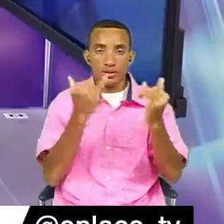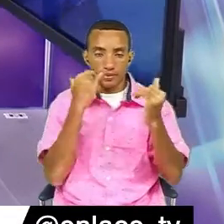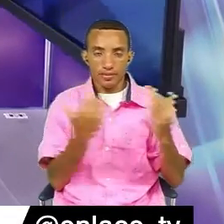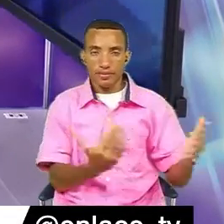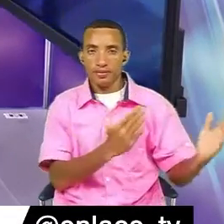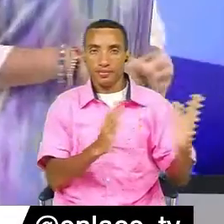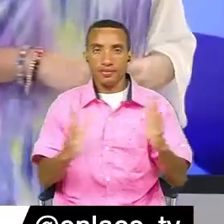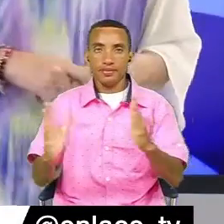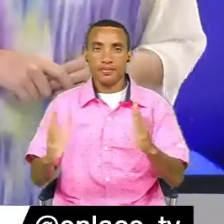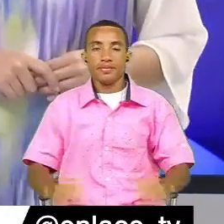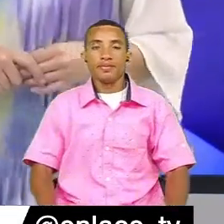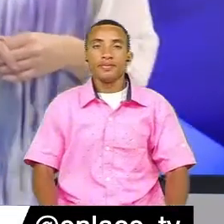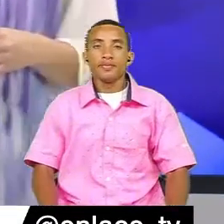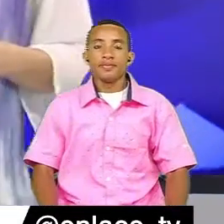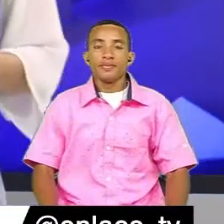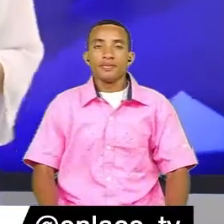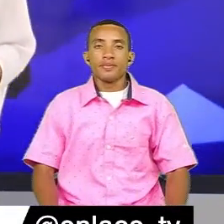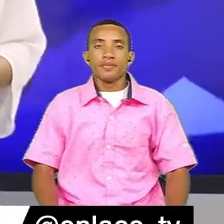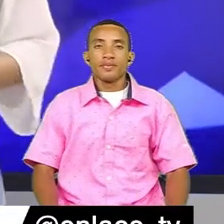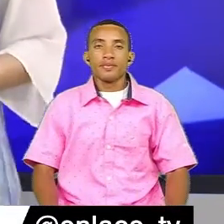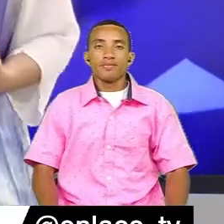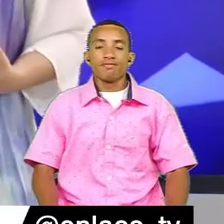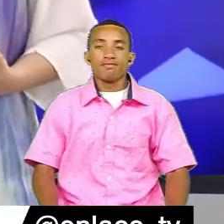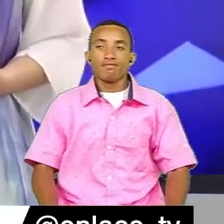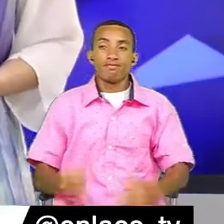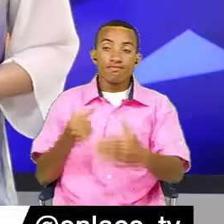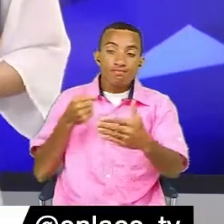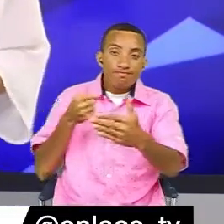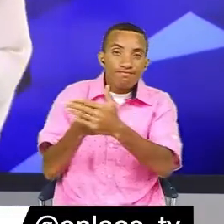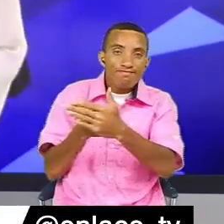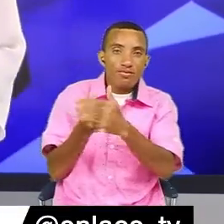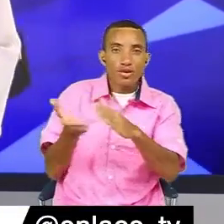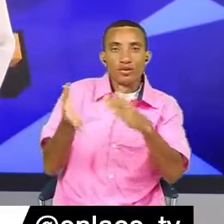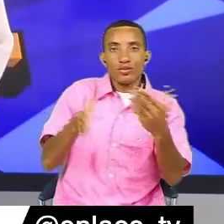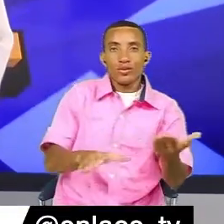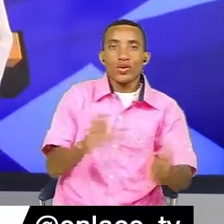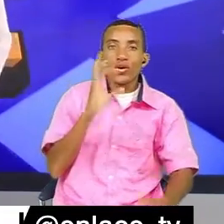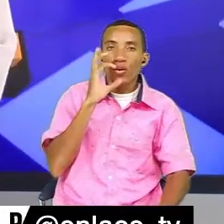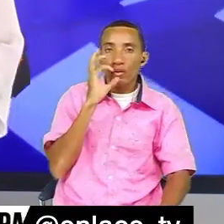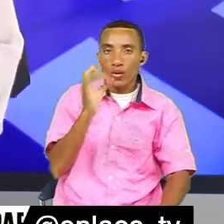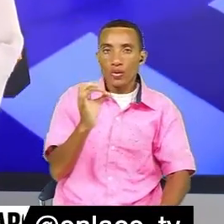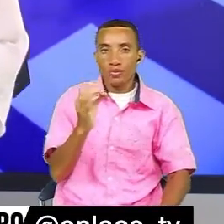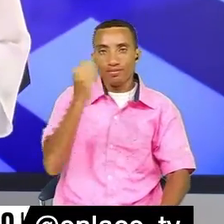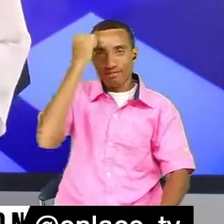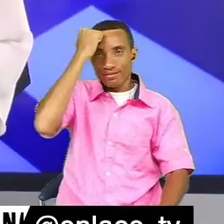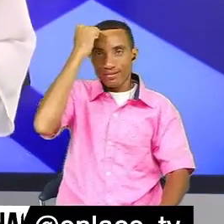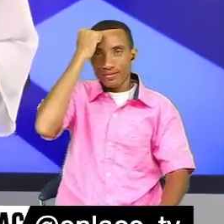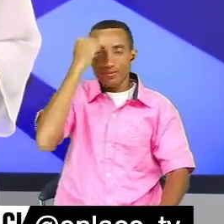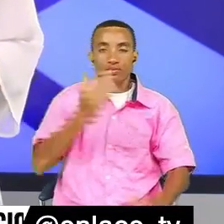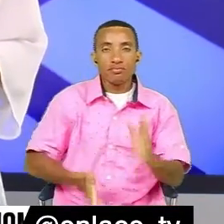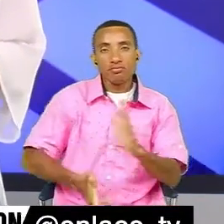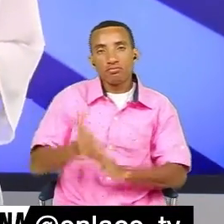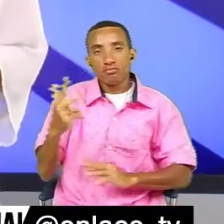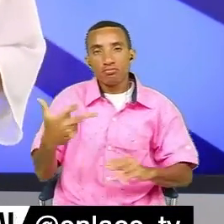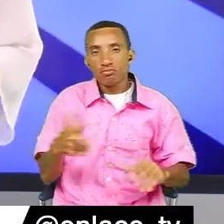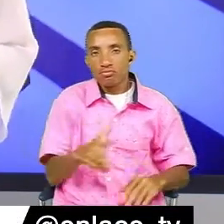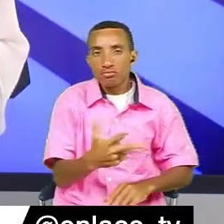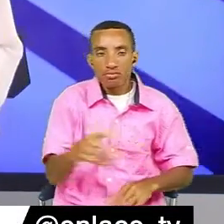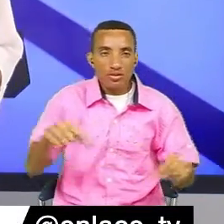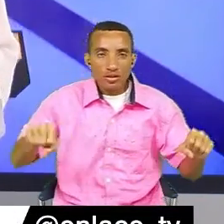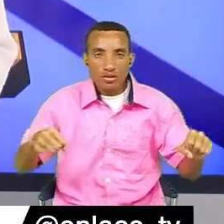titulares. Muere en accidente de tránsito un docente de nuestra ciudad cuando se dirigía en su motocicleta hacia el corregimiento El